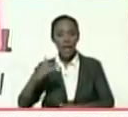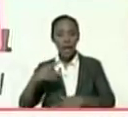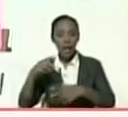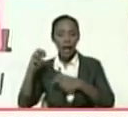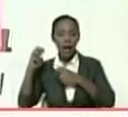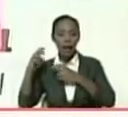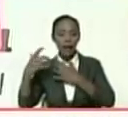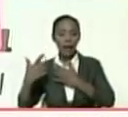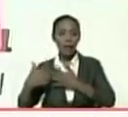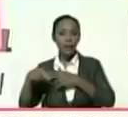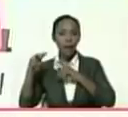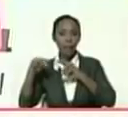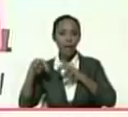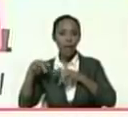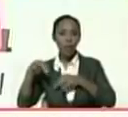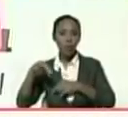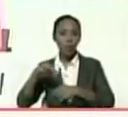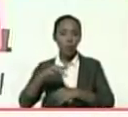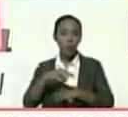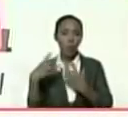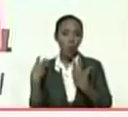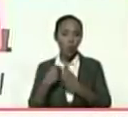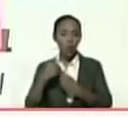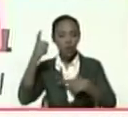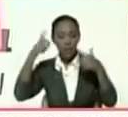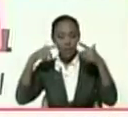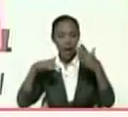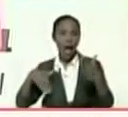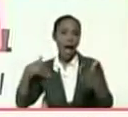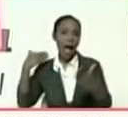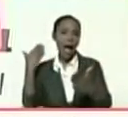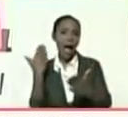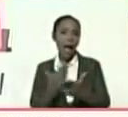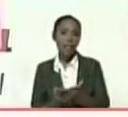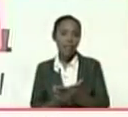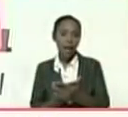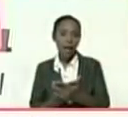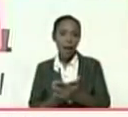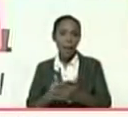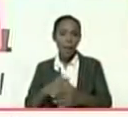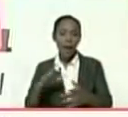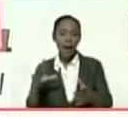caminando junto al comandante Chávez hasta la Academia Militar de Venezuela.